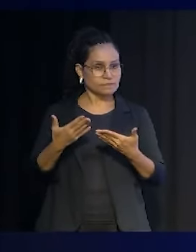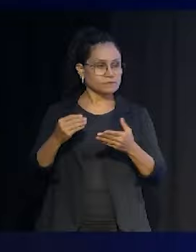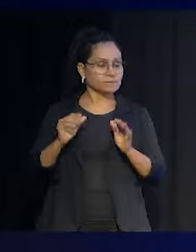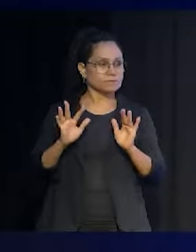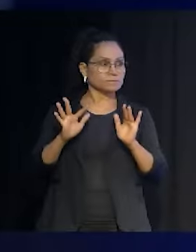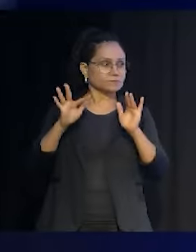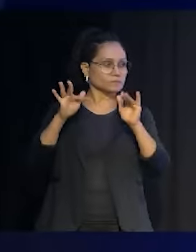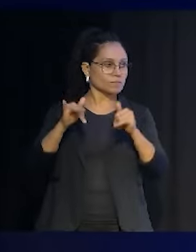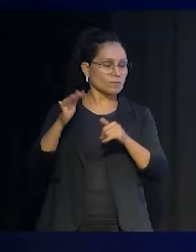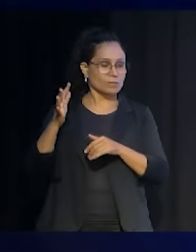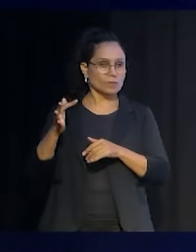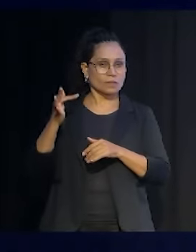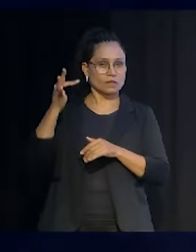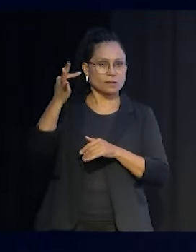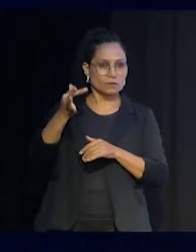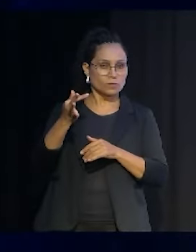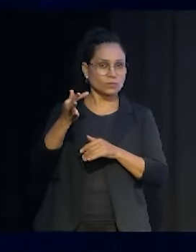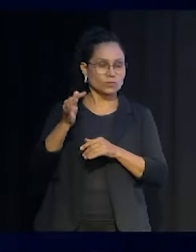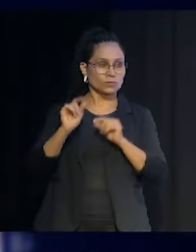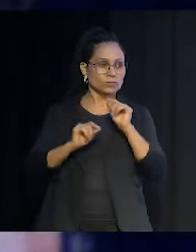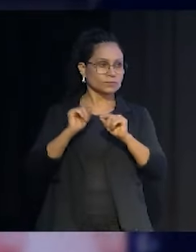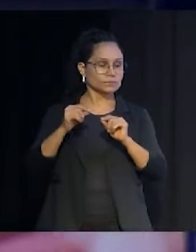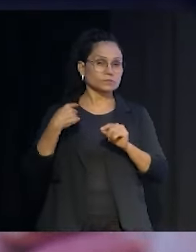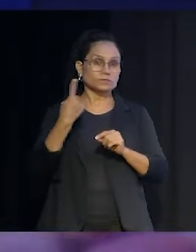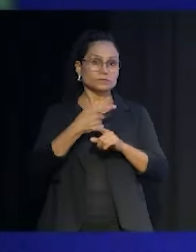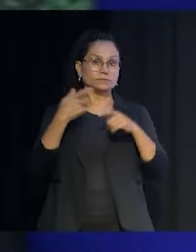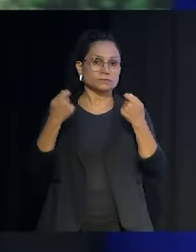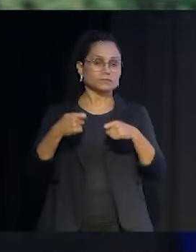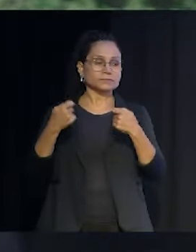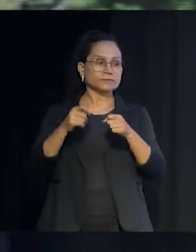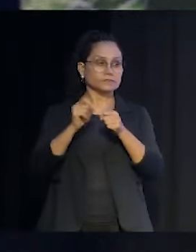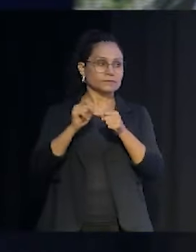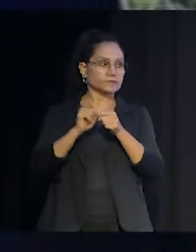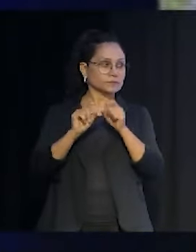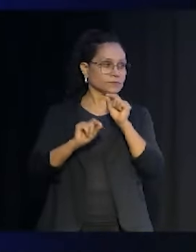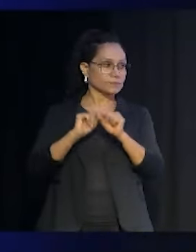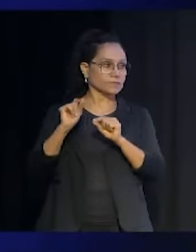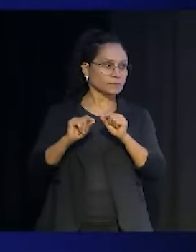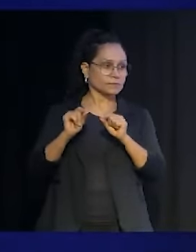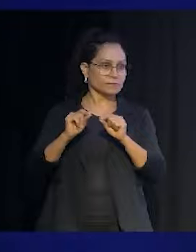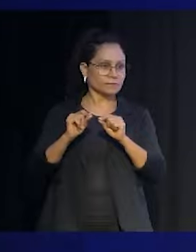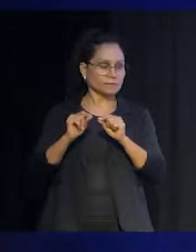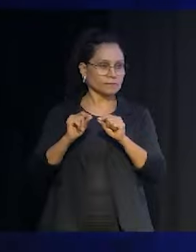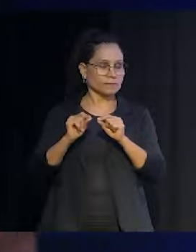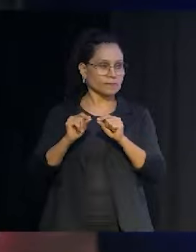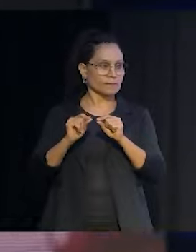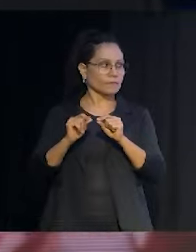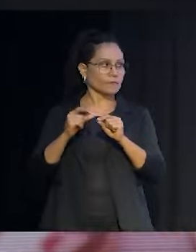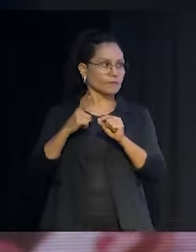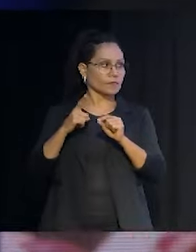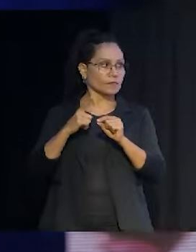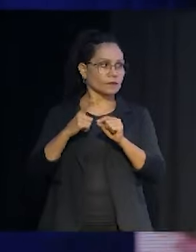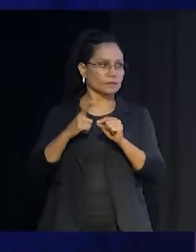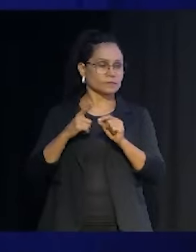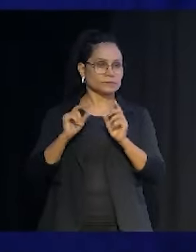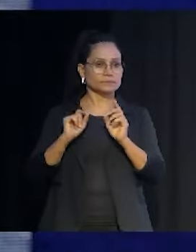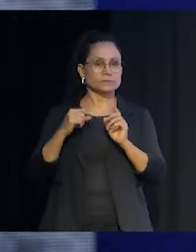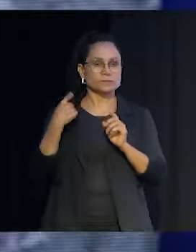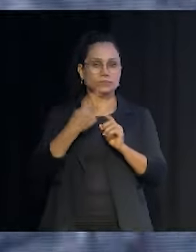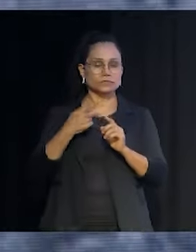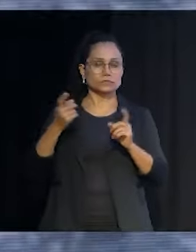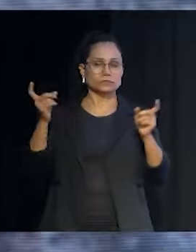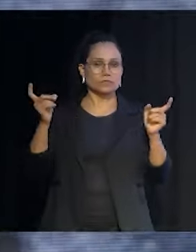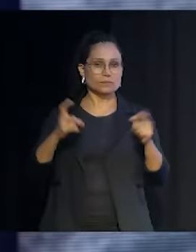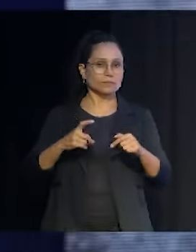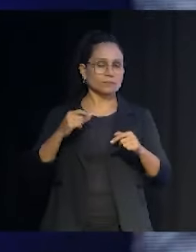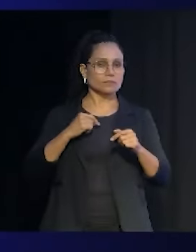Vamos para la parte estratégica y final, que es el futuro. ¿Qué necesitamos hacer? Primero, mostrarlo al mundo con clareza.